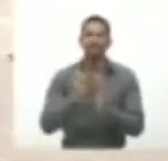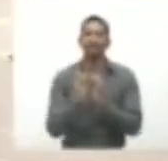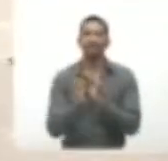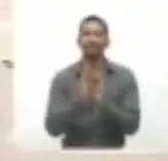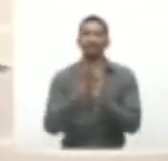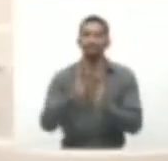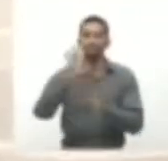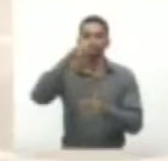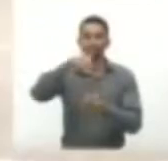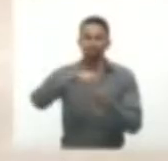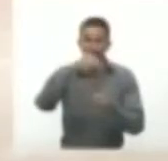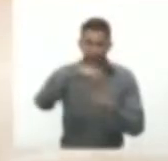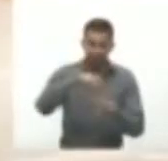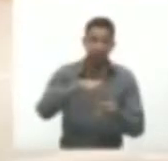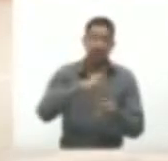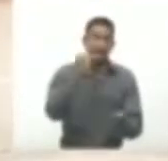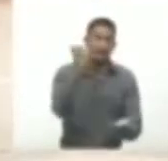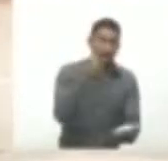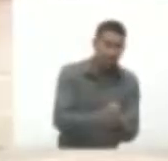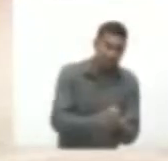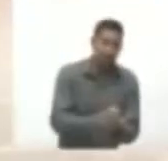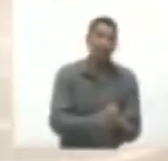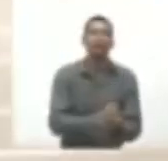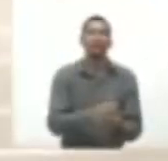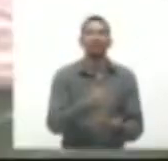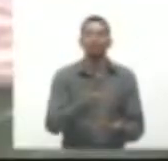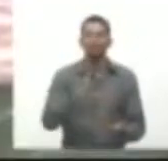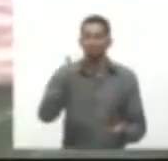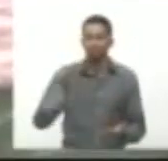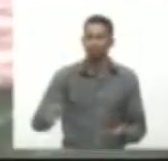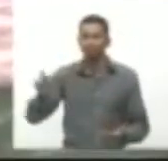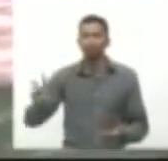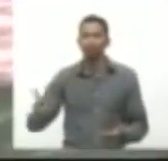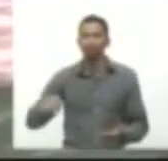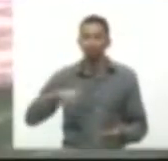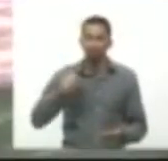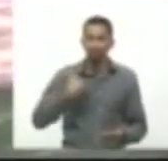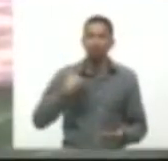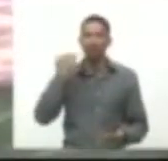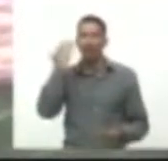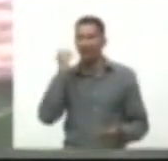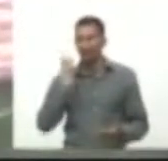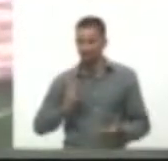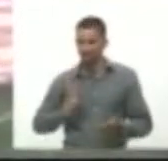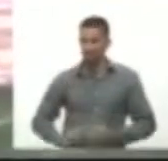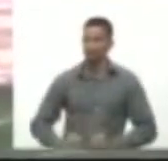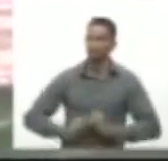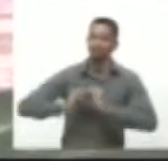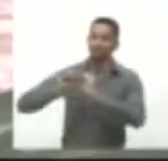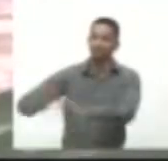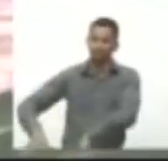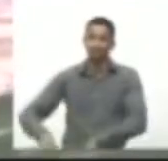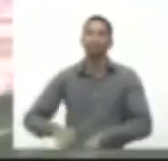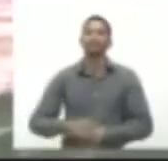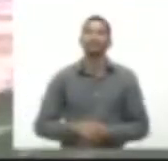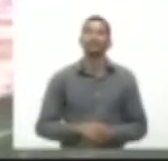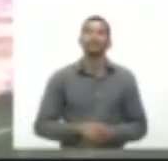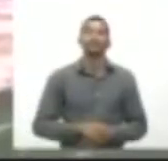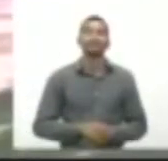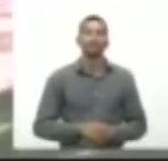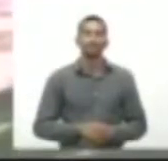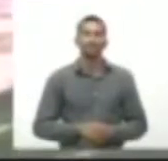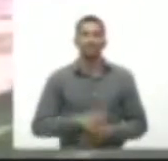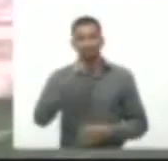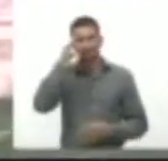y posteriormente dejado por dos menores de edad y una mujer. Alias el Guasón está siendo